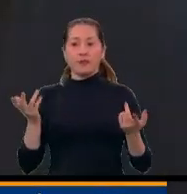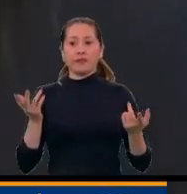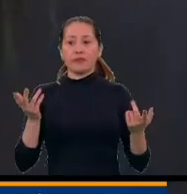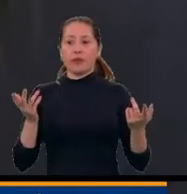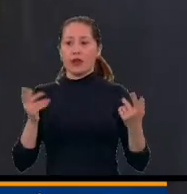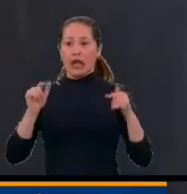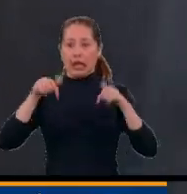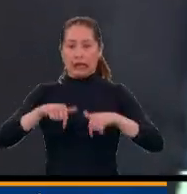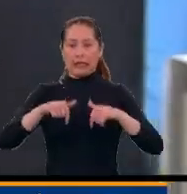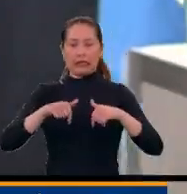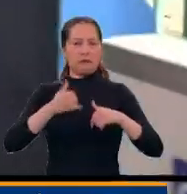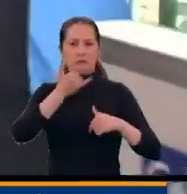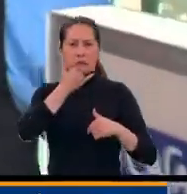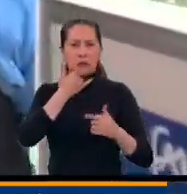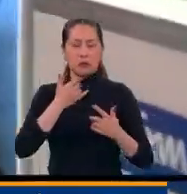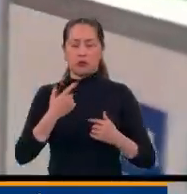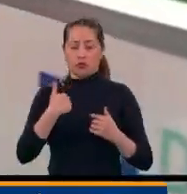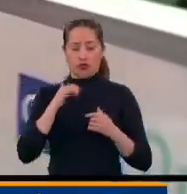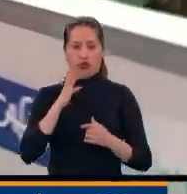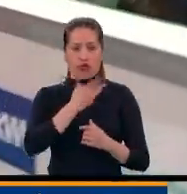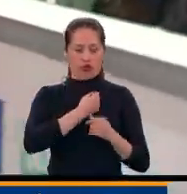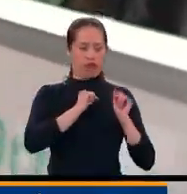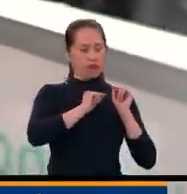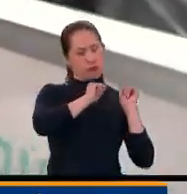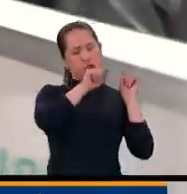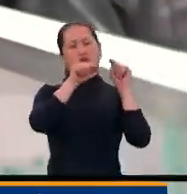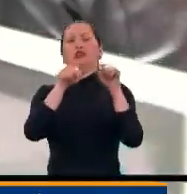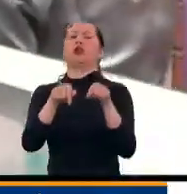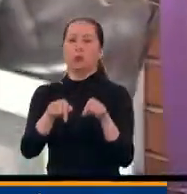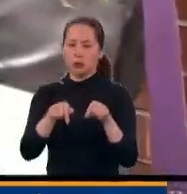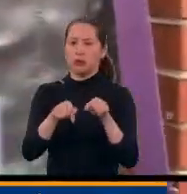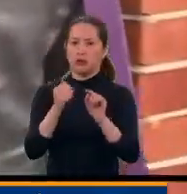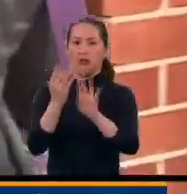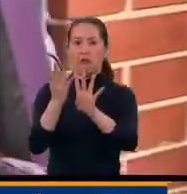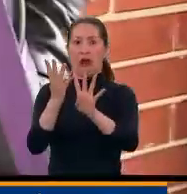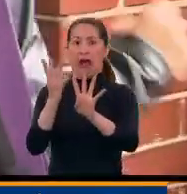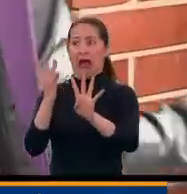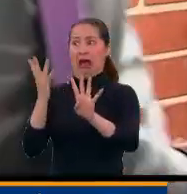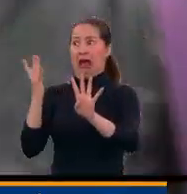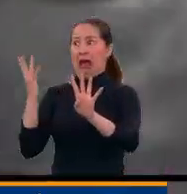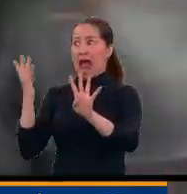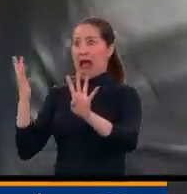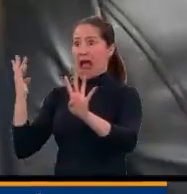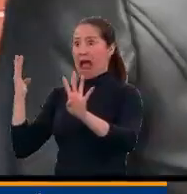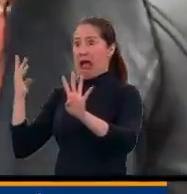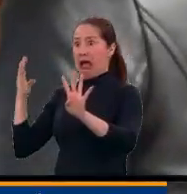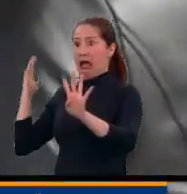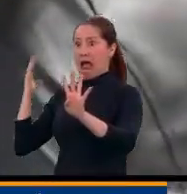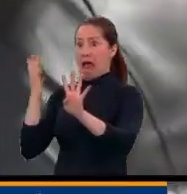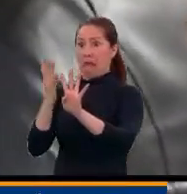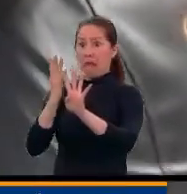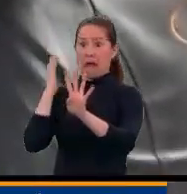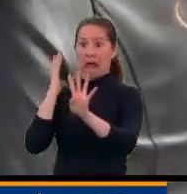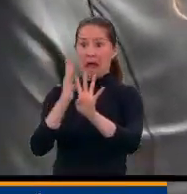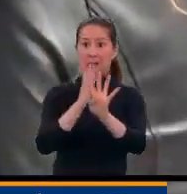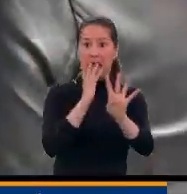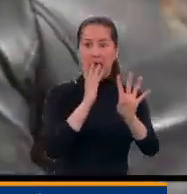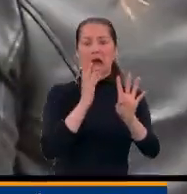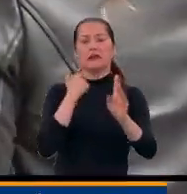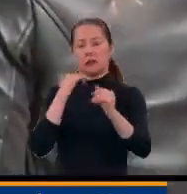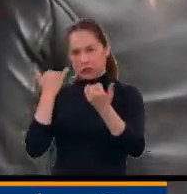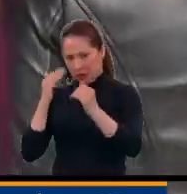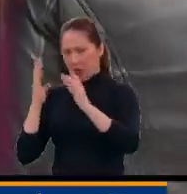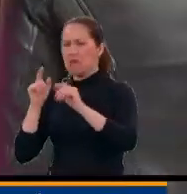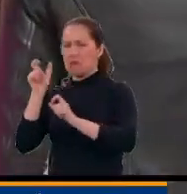este centro de salud y es que cuando llegamos había una fila muy extensa a las afueras y esto es lo que está pasando ahora. Pues dejaron ingresar a todas